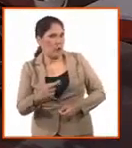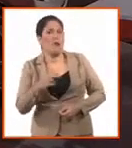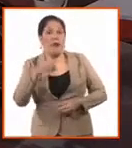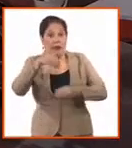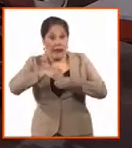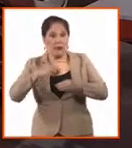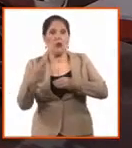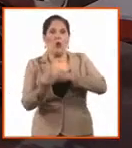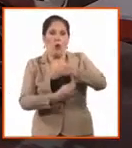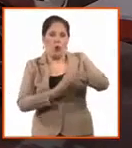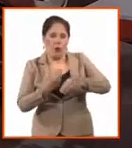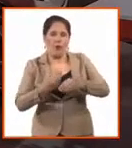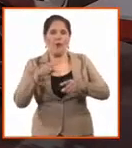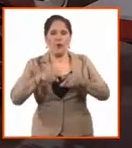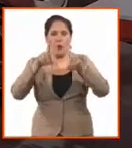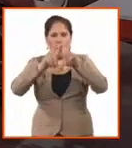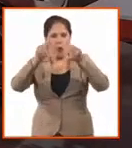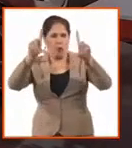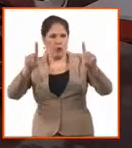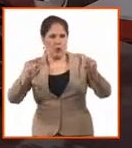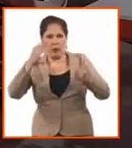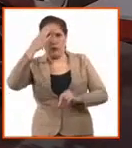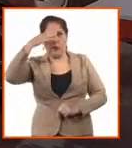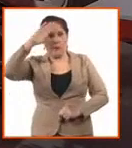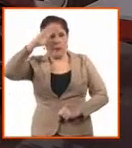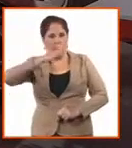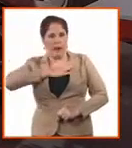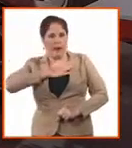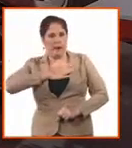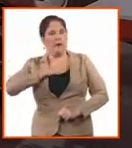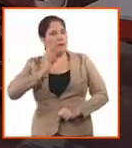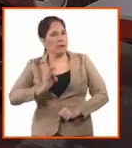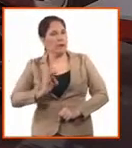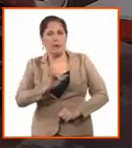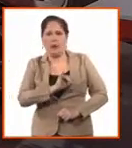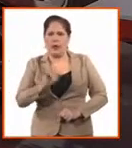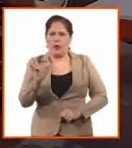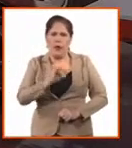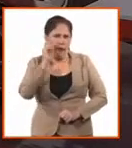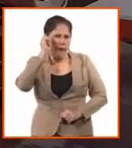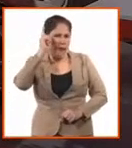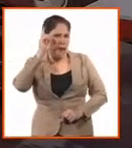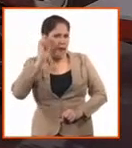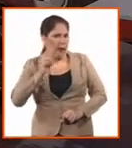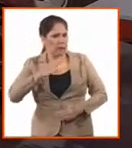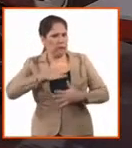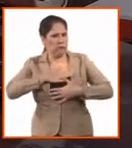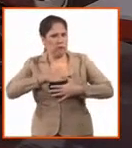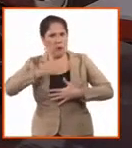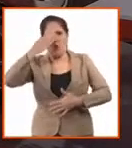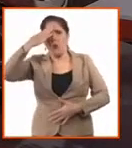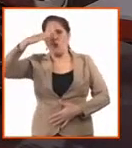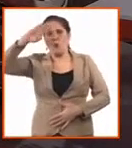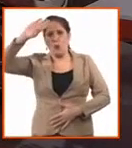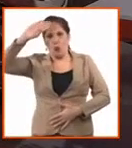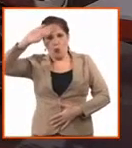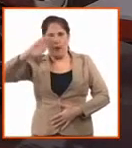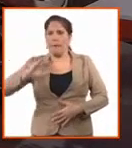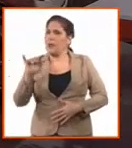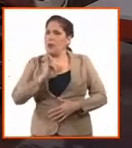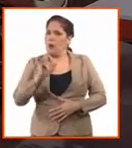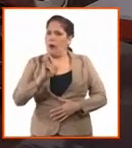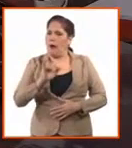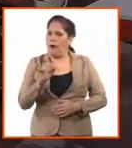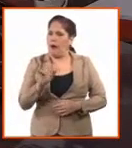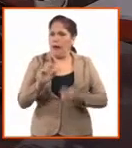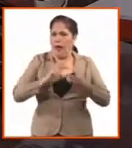asumió el concepto de patria en los cubanos y le dio ese sentido de pertenencia a los cubanos a su patria